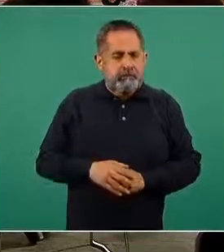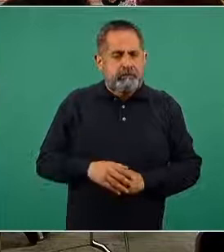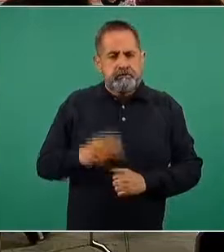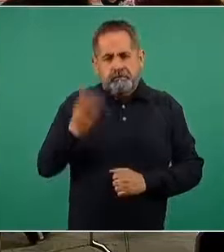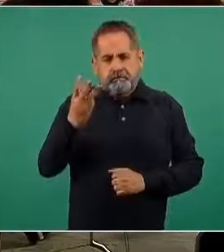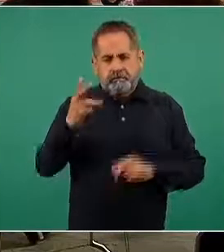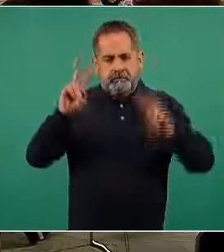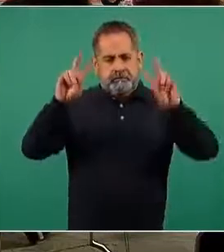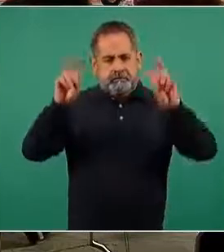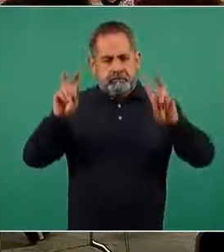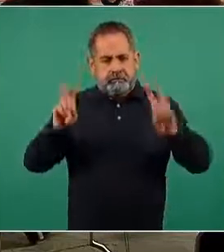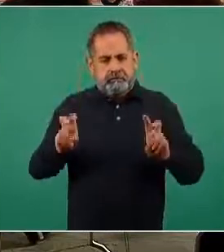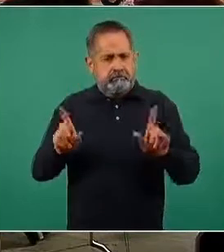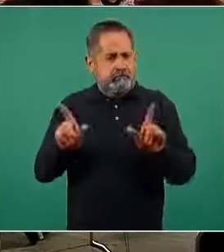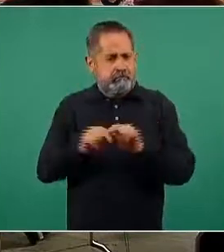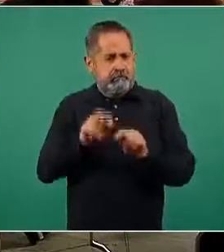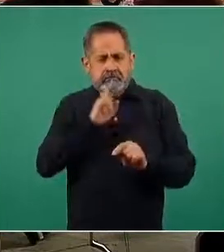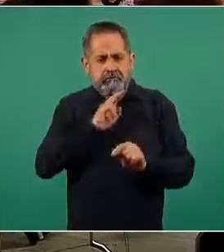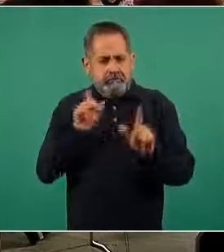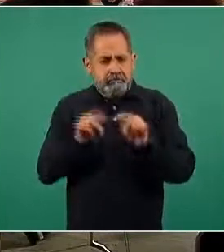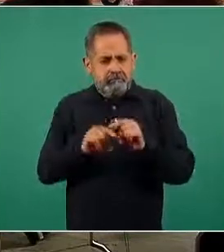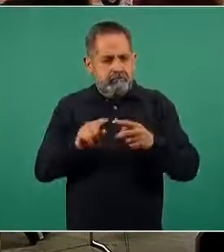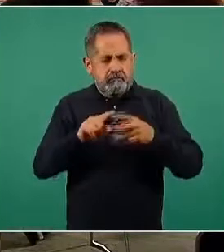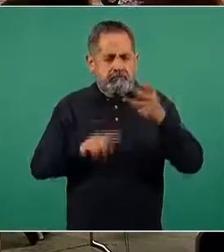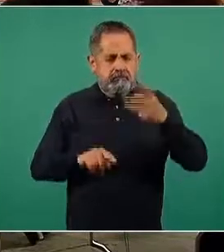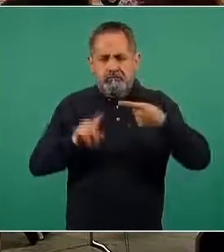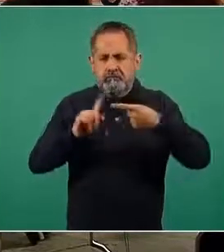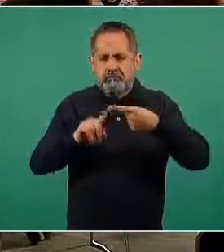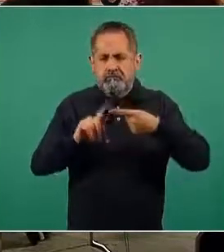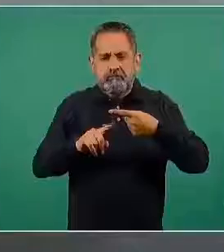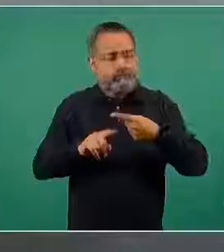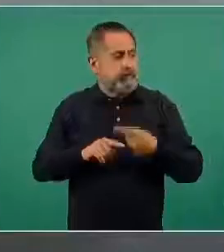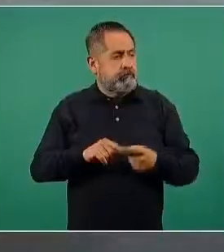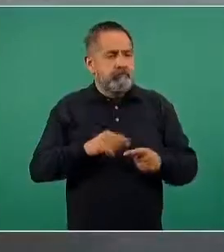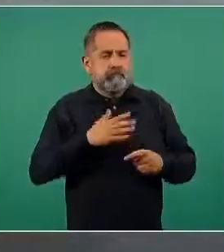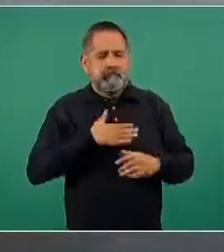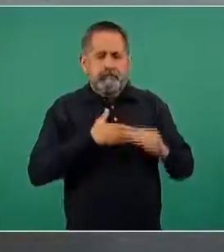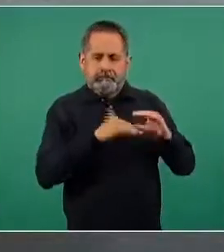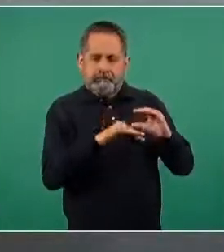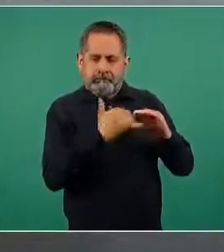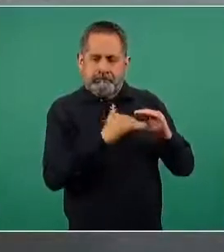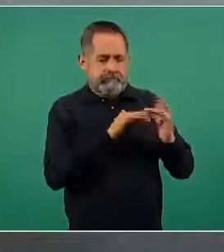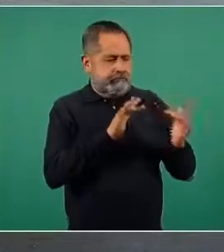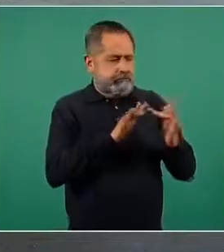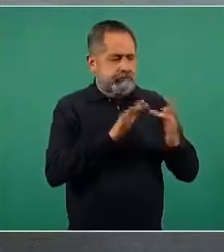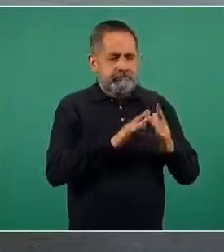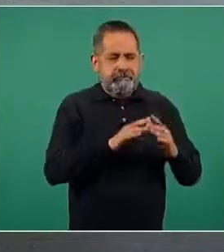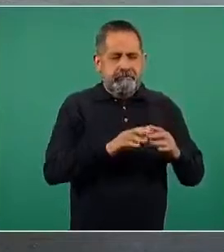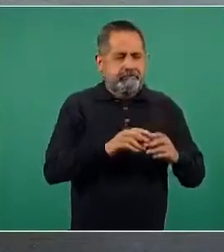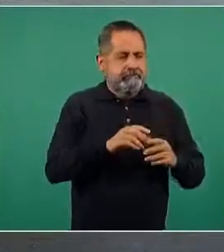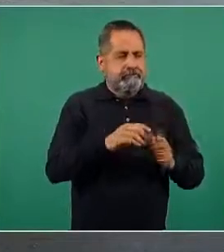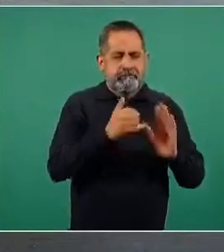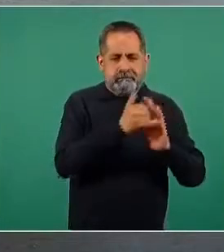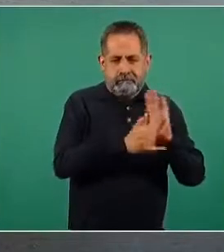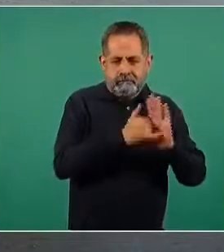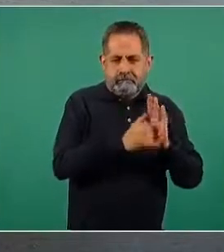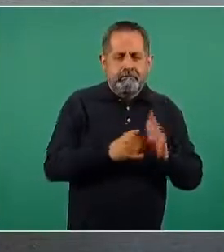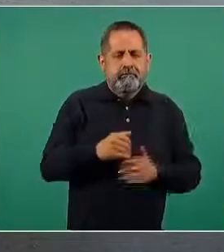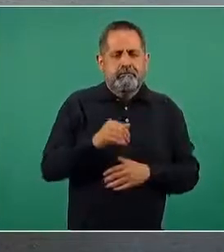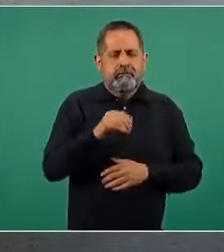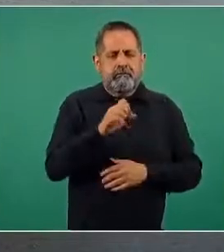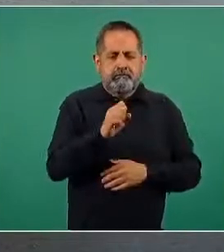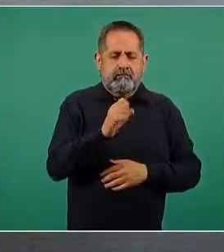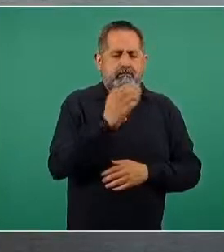temas muy rápidos. El primero es una consulta de parte de mi auditorio del canal Sonora Power, por cierto, Demián Duarte.